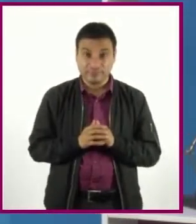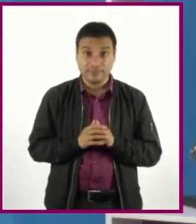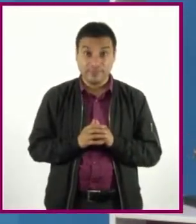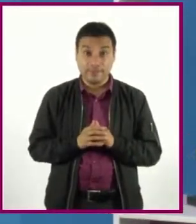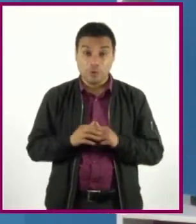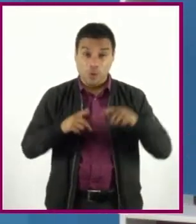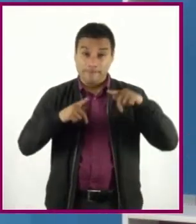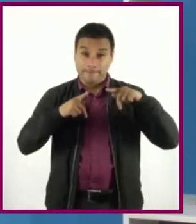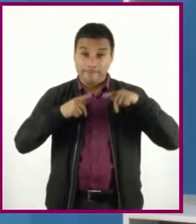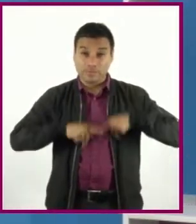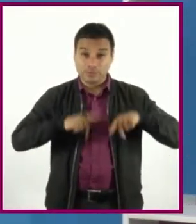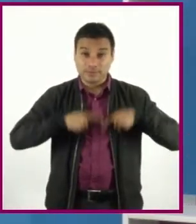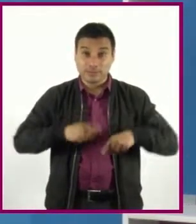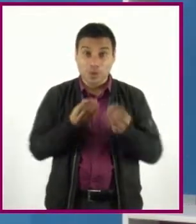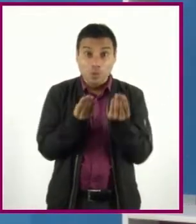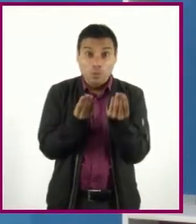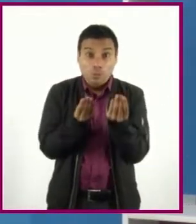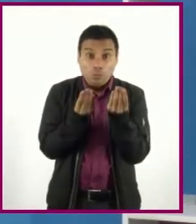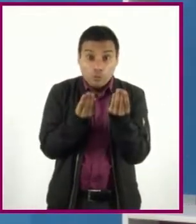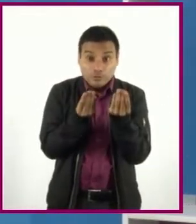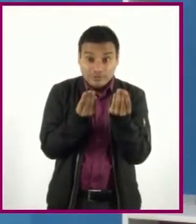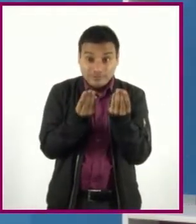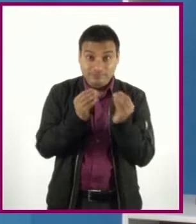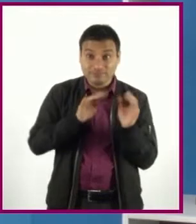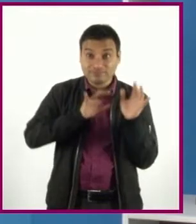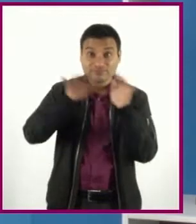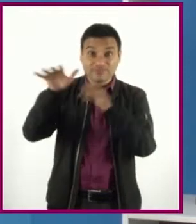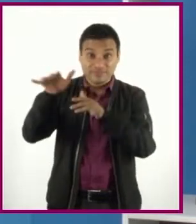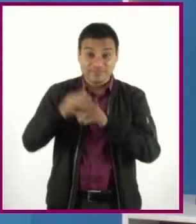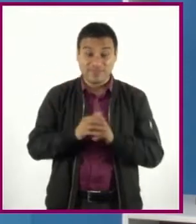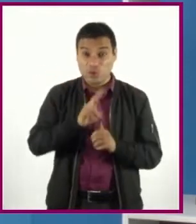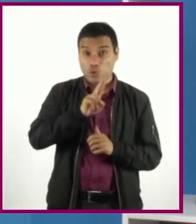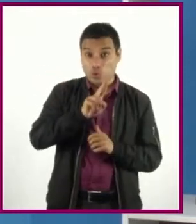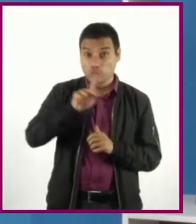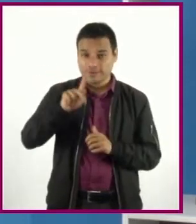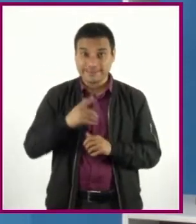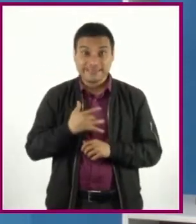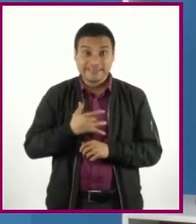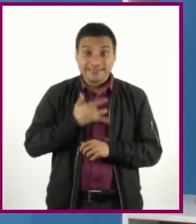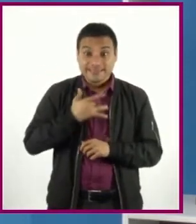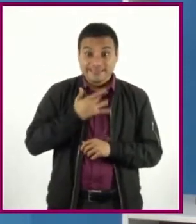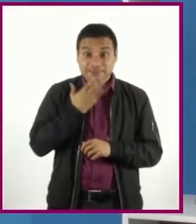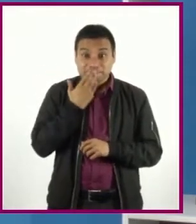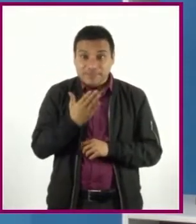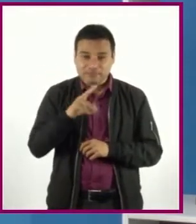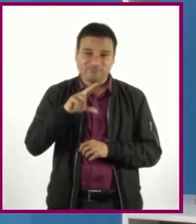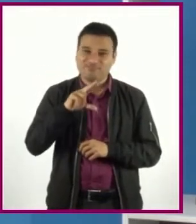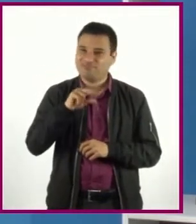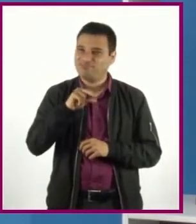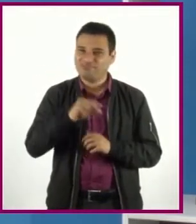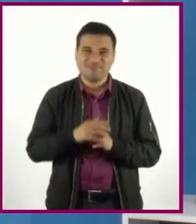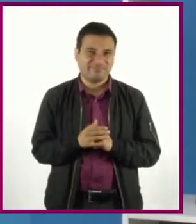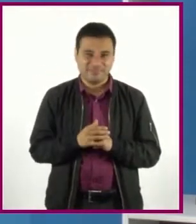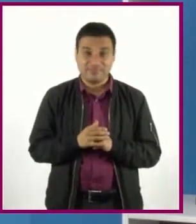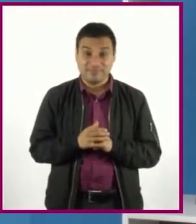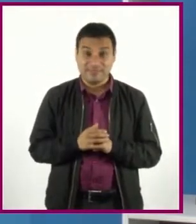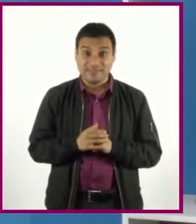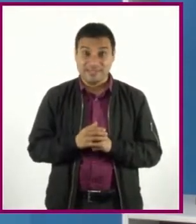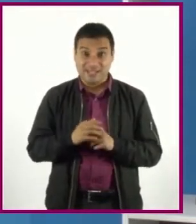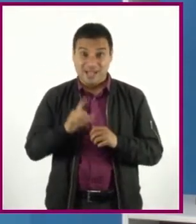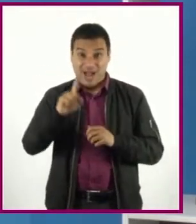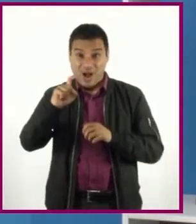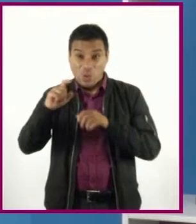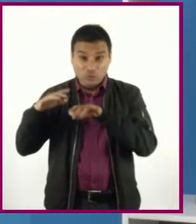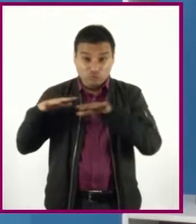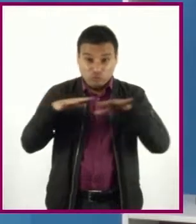Reino Unido no significa estar próximo a tener éxito. El Canal de la Mancha es igualmente frío como para intentar nadar sus 30